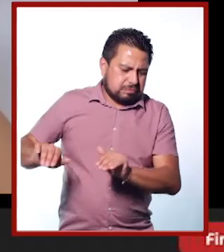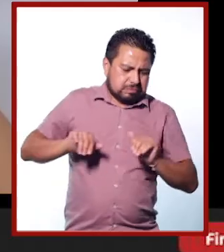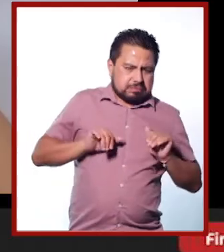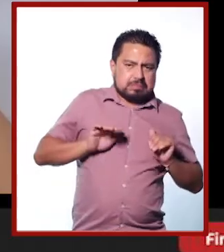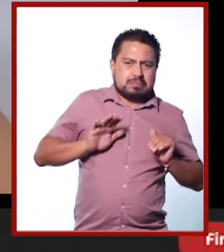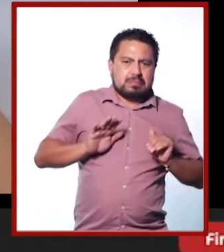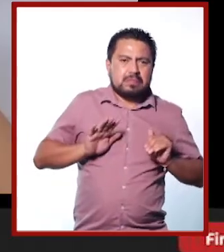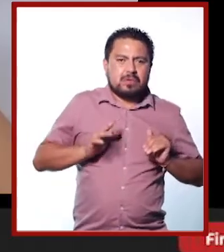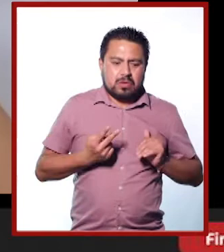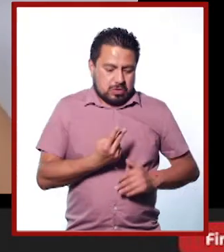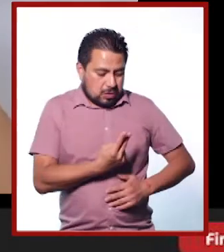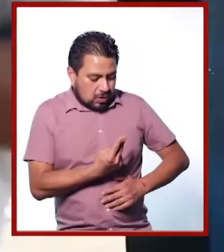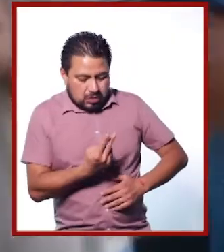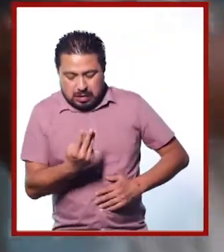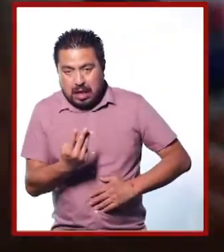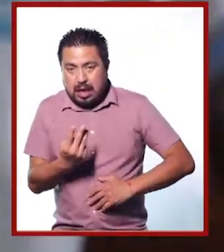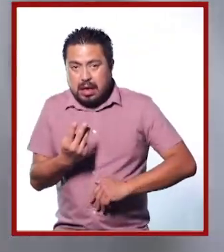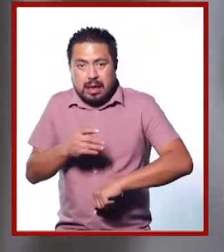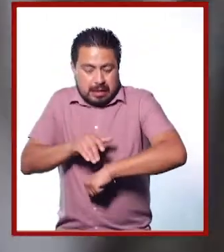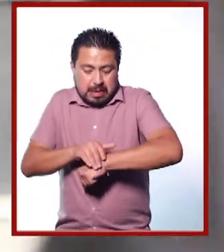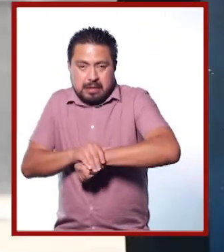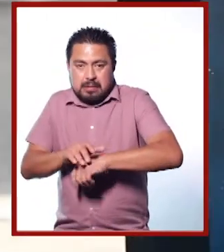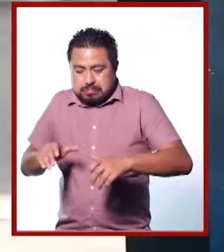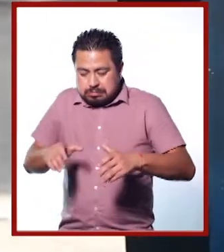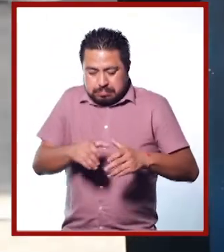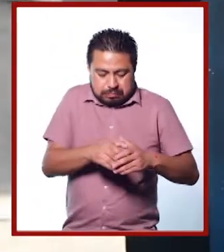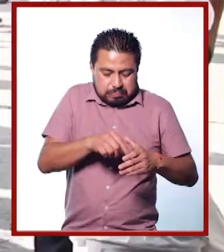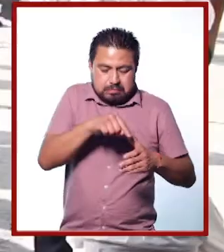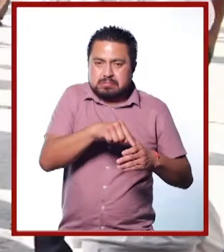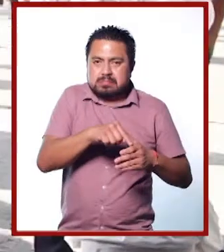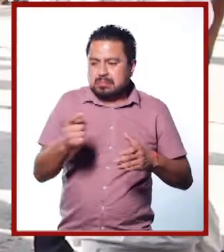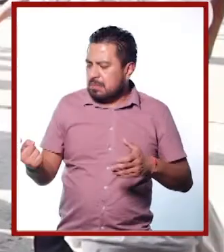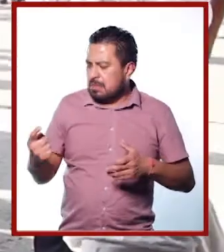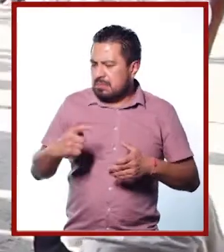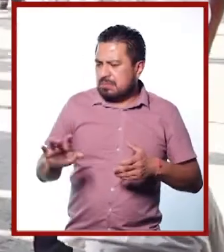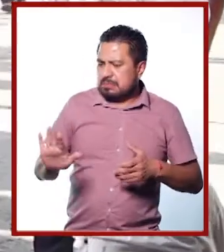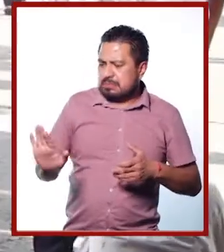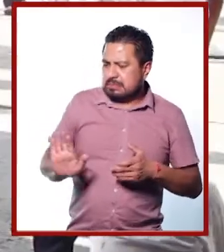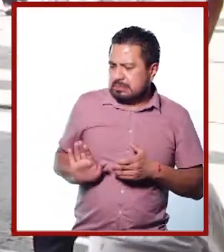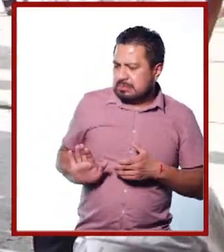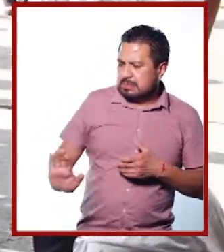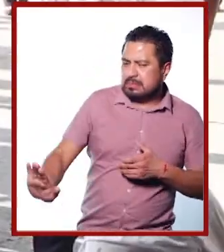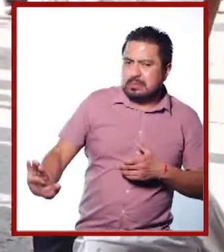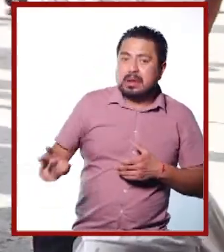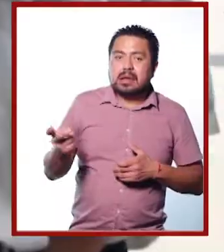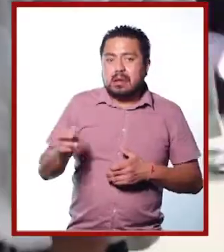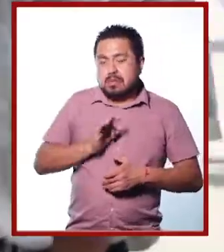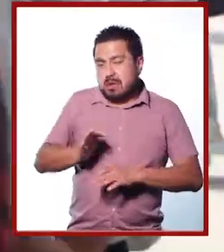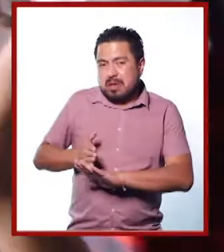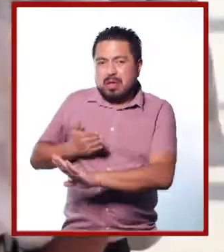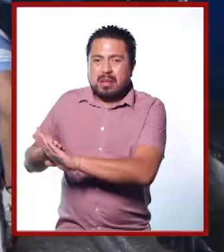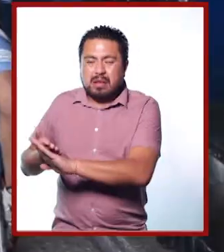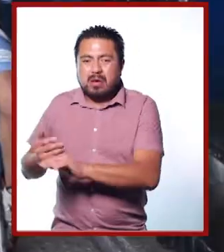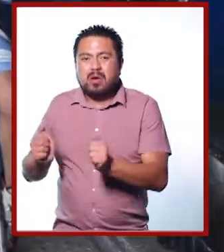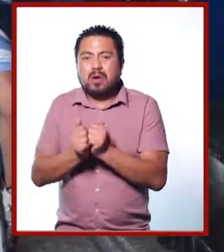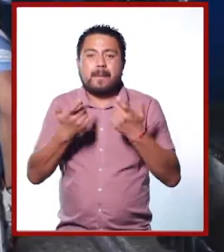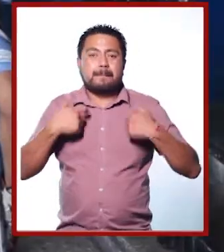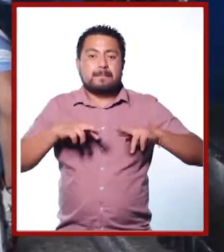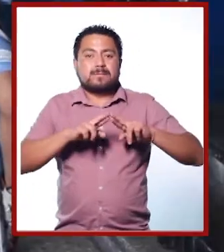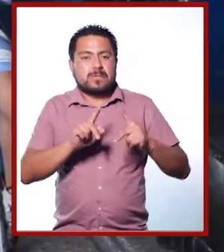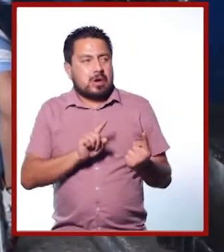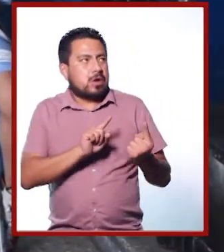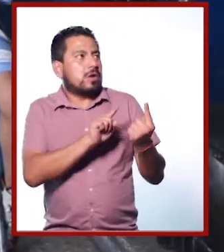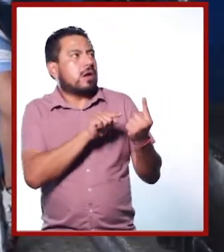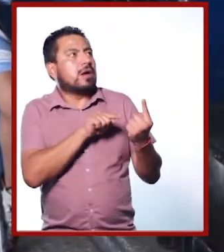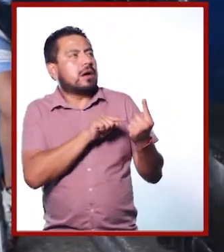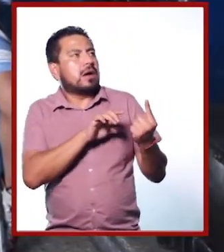hacer un complot de 2 o 3 amiguitos y no estar integrándolo, ¿no? Puede haber microviolencia, por supuesto, también con los